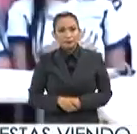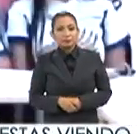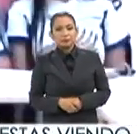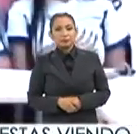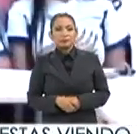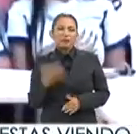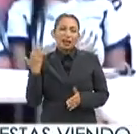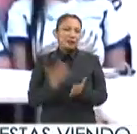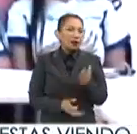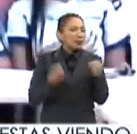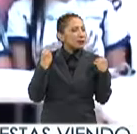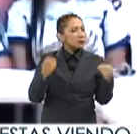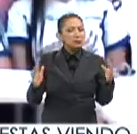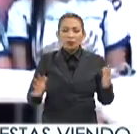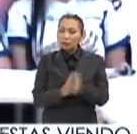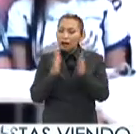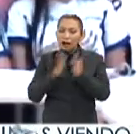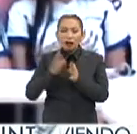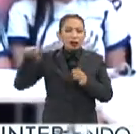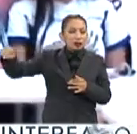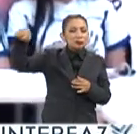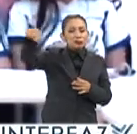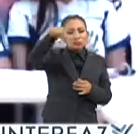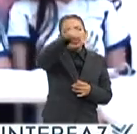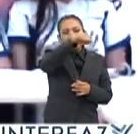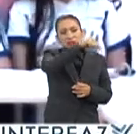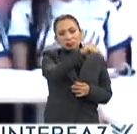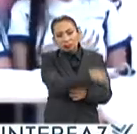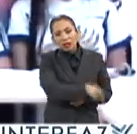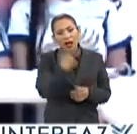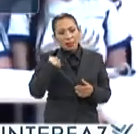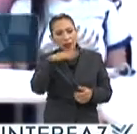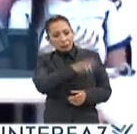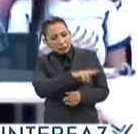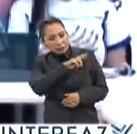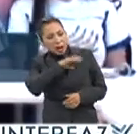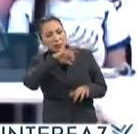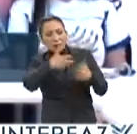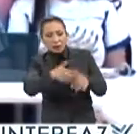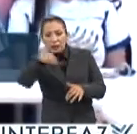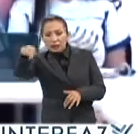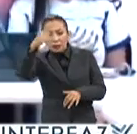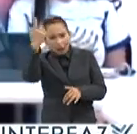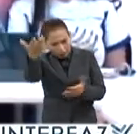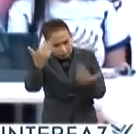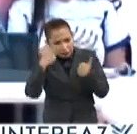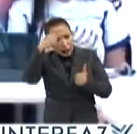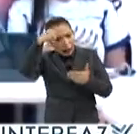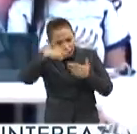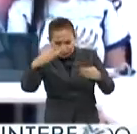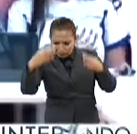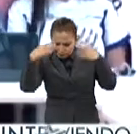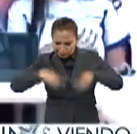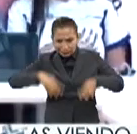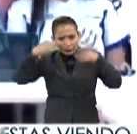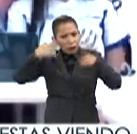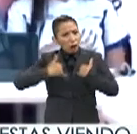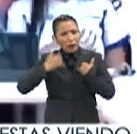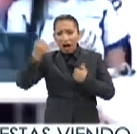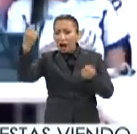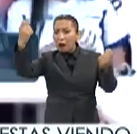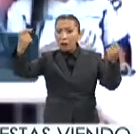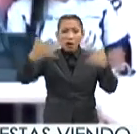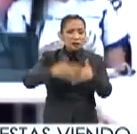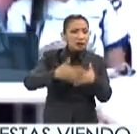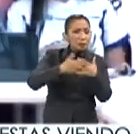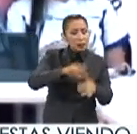Hace falta mucha participación de la iniciativa privada para apoyar, para creer en los jóvenes. Hay muy pocas empresas